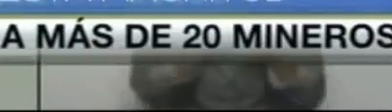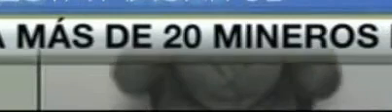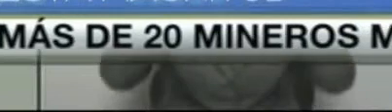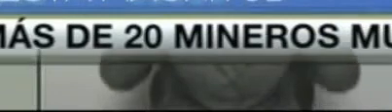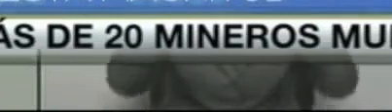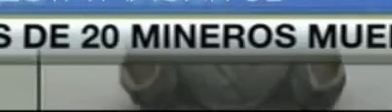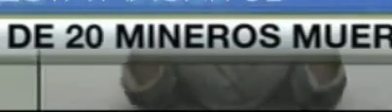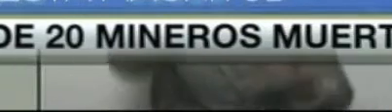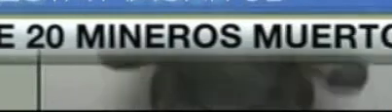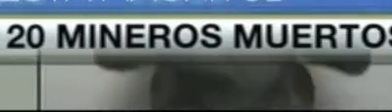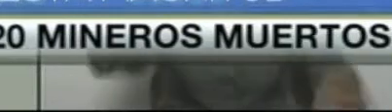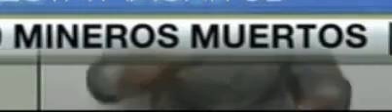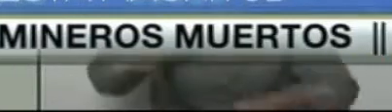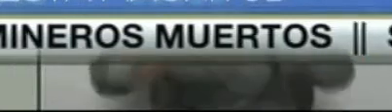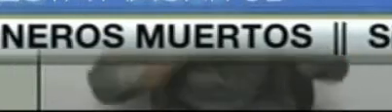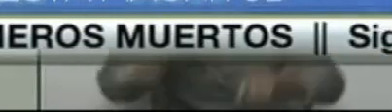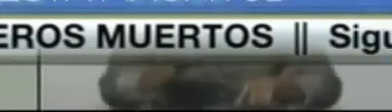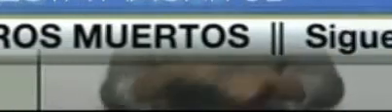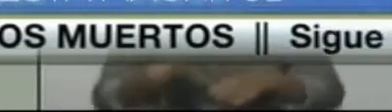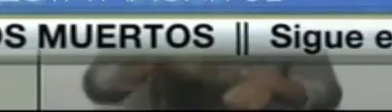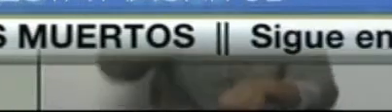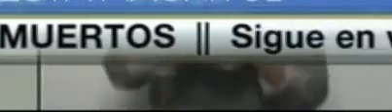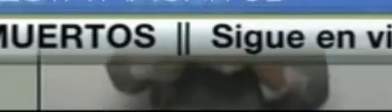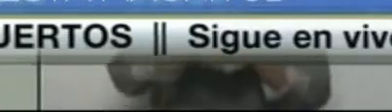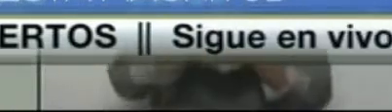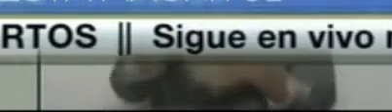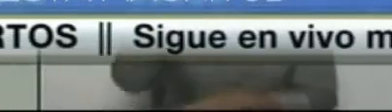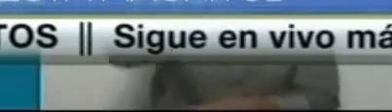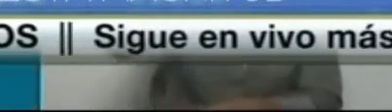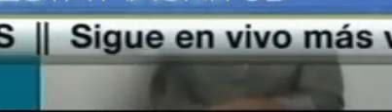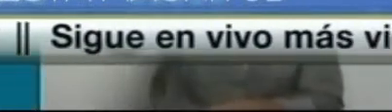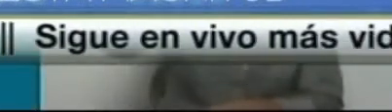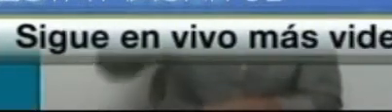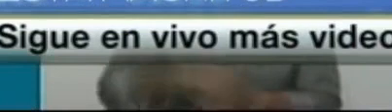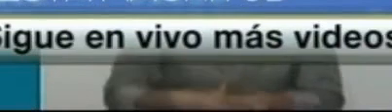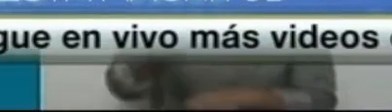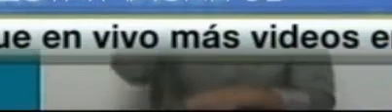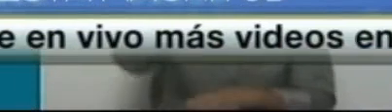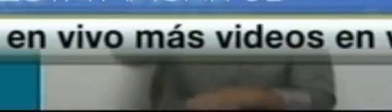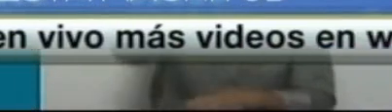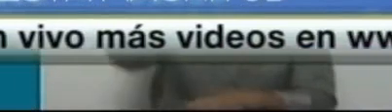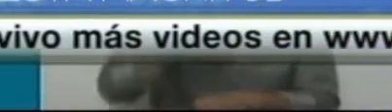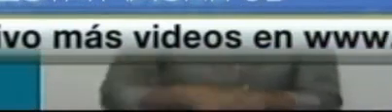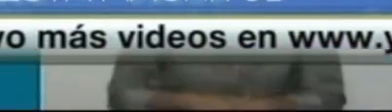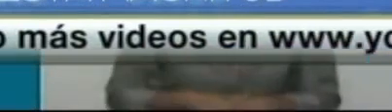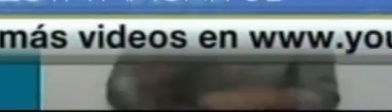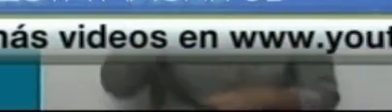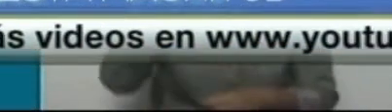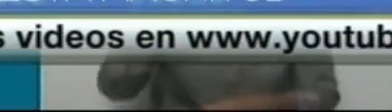de esta manera, con esta magnitud. Primera vez que se le dan todos los argumentos